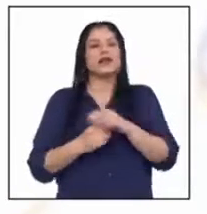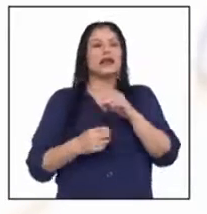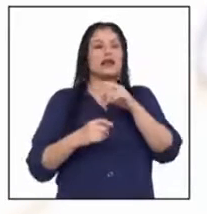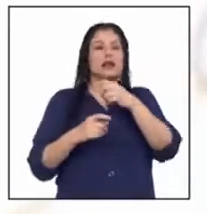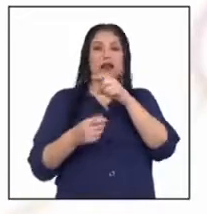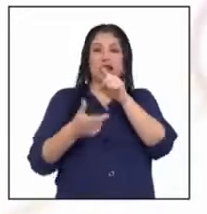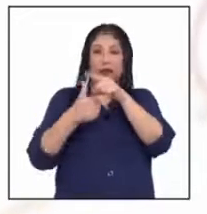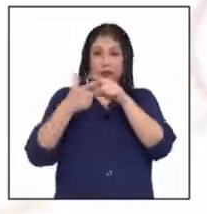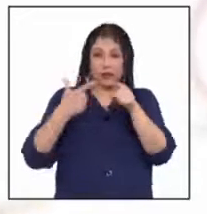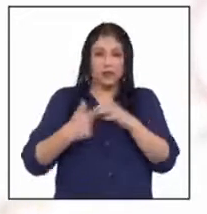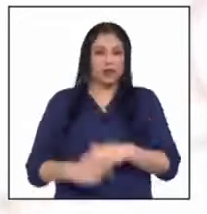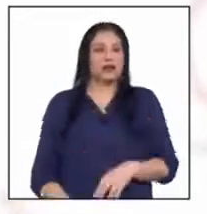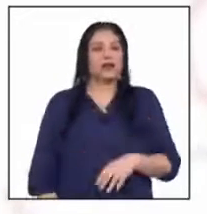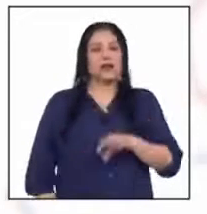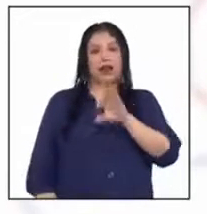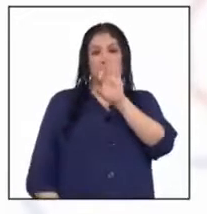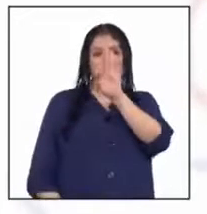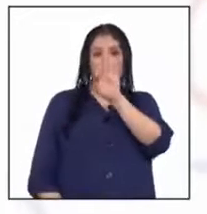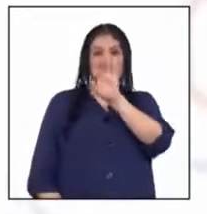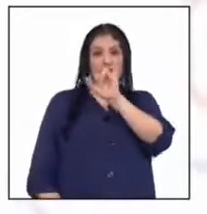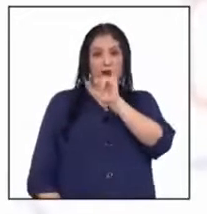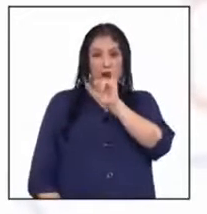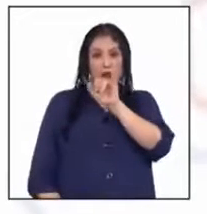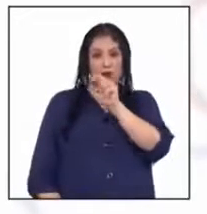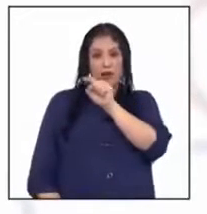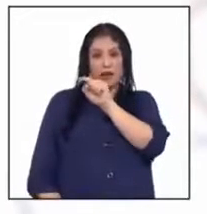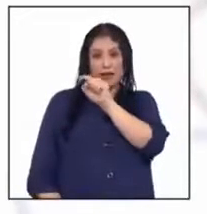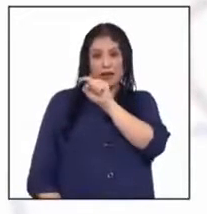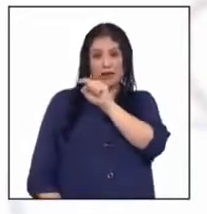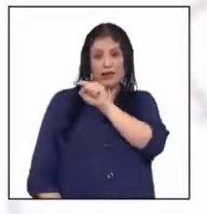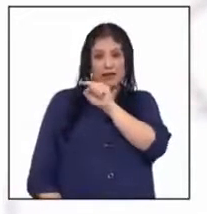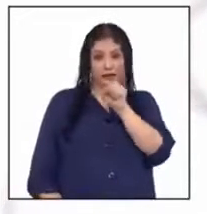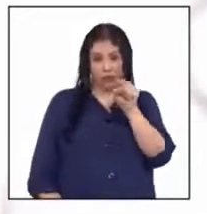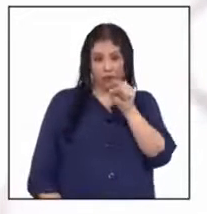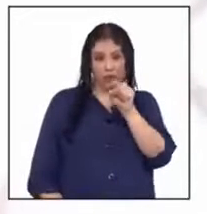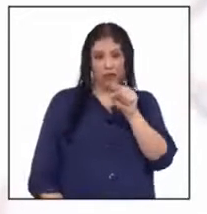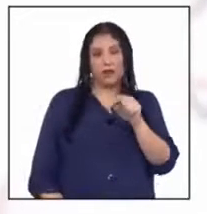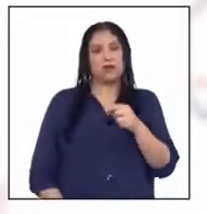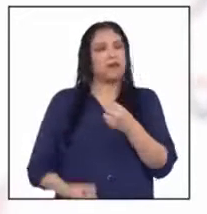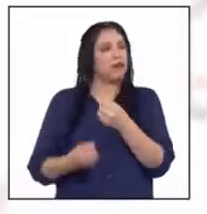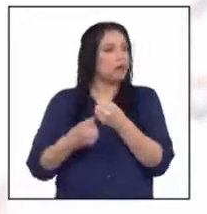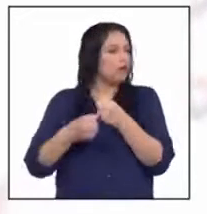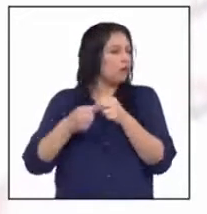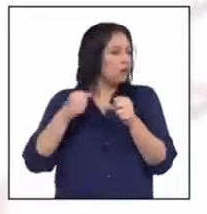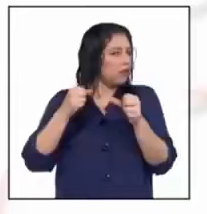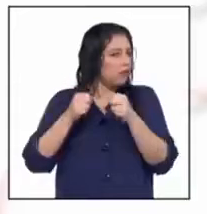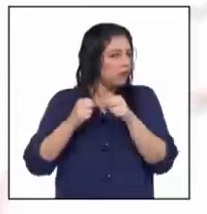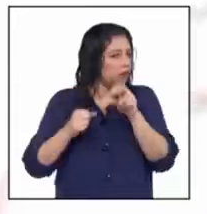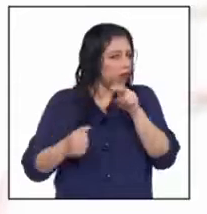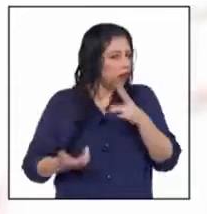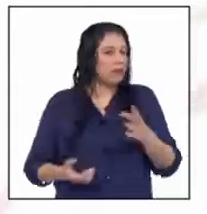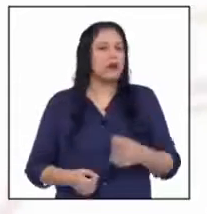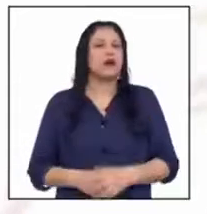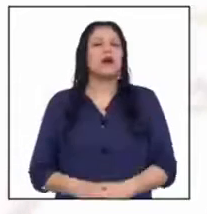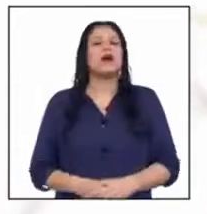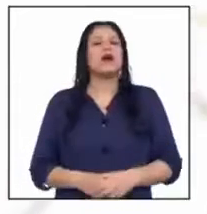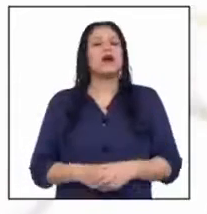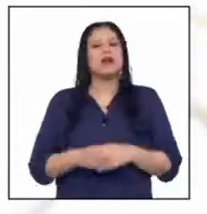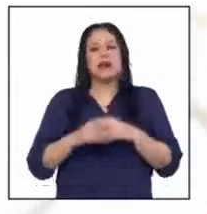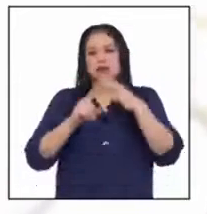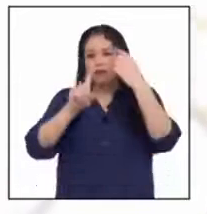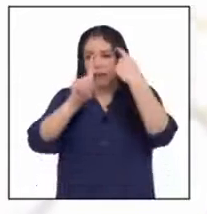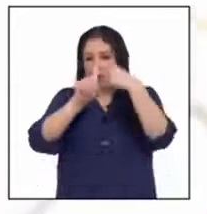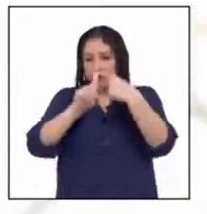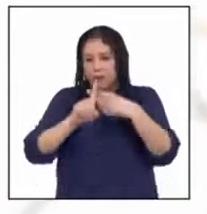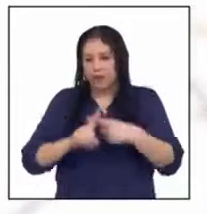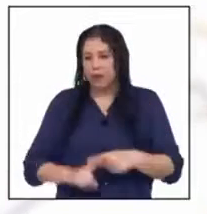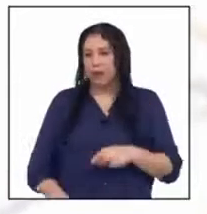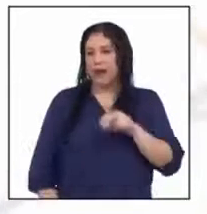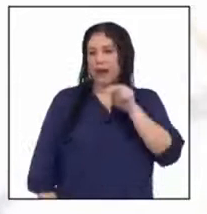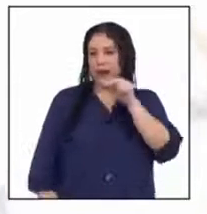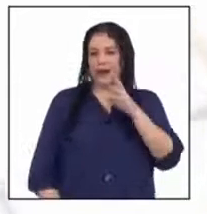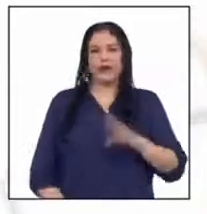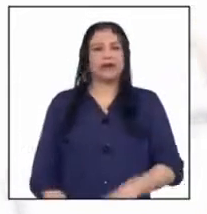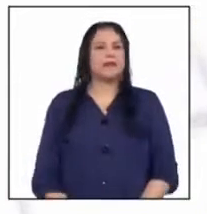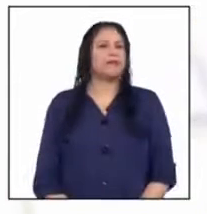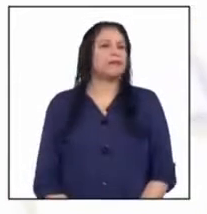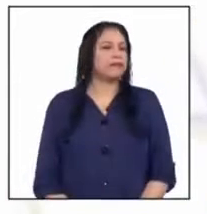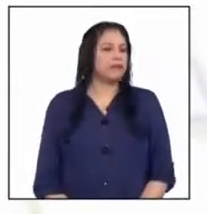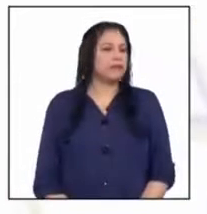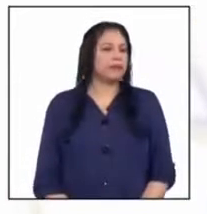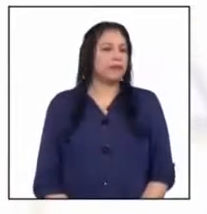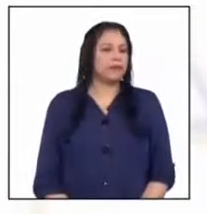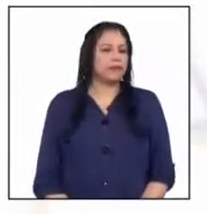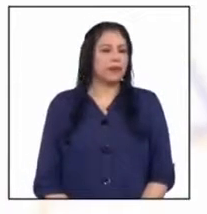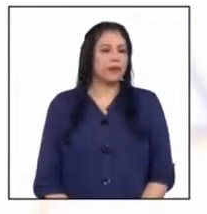absoluta acumulada F sub i de un valor y el número total de datos n. Es